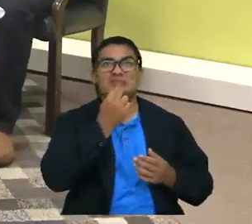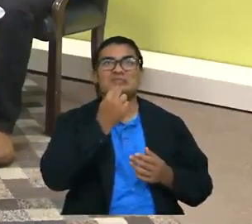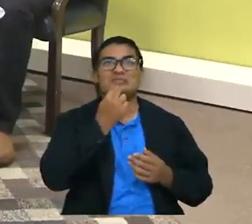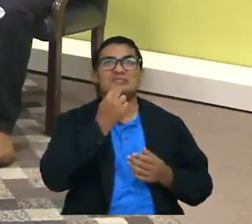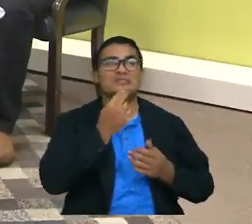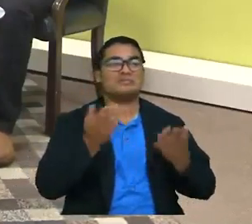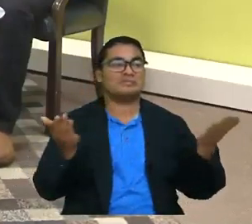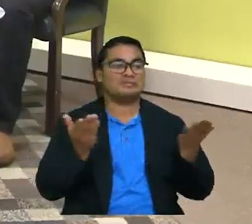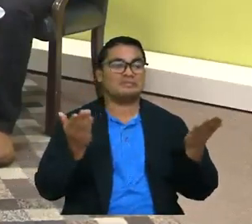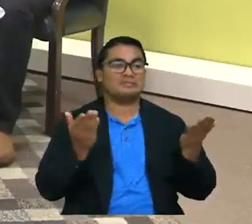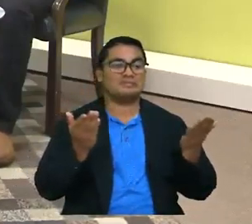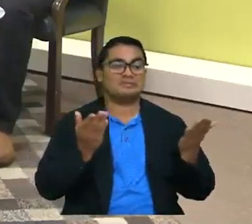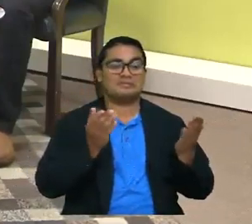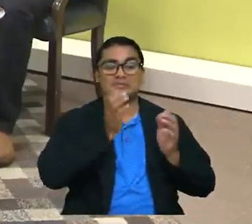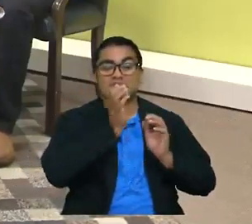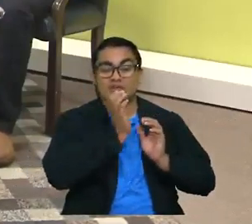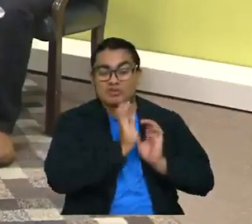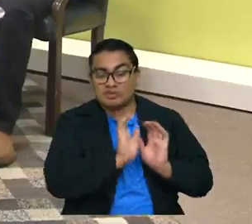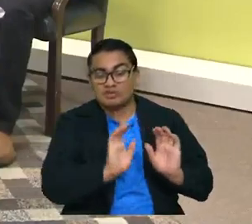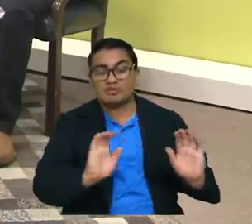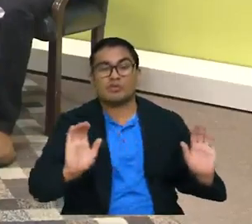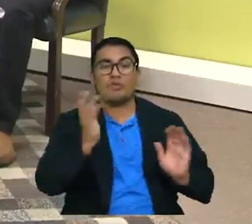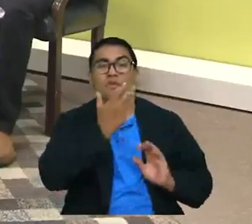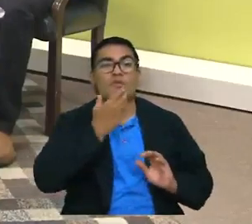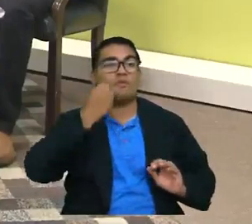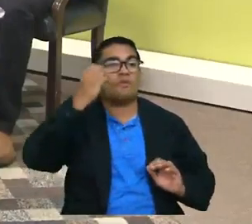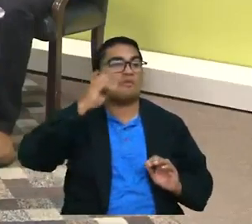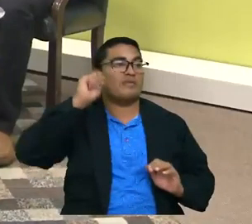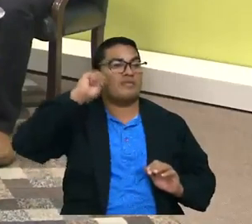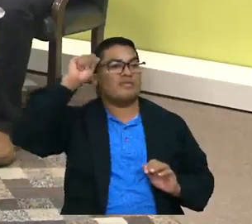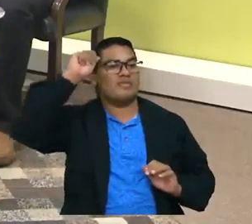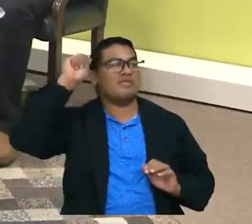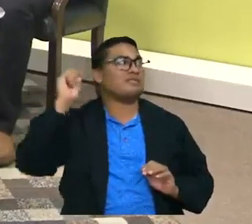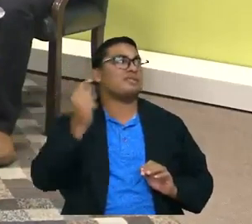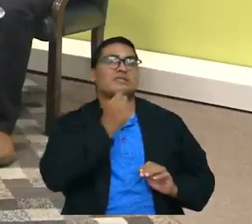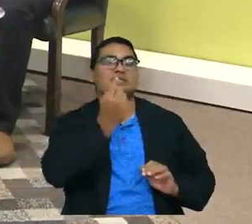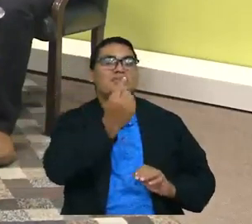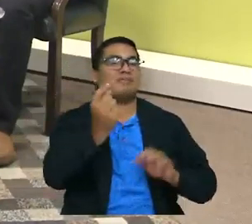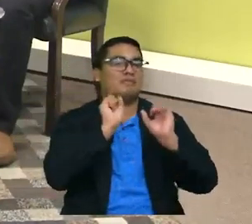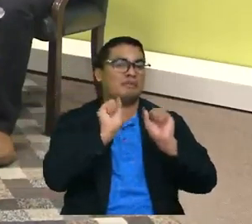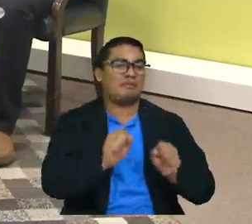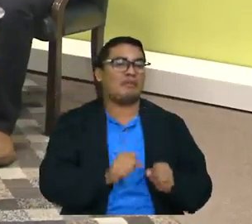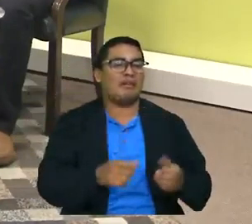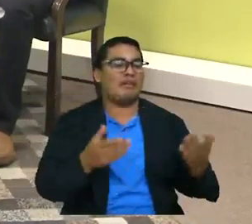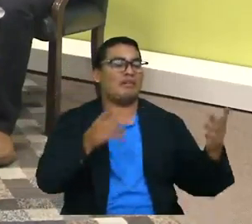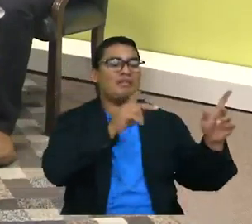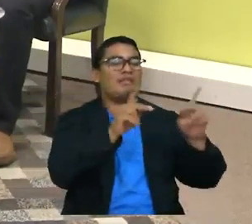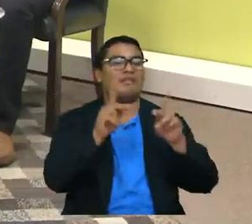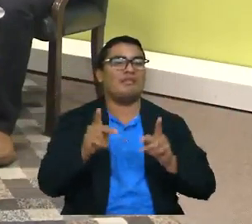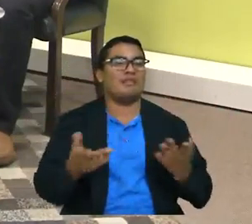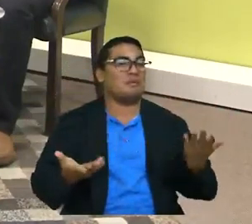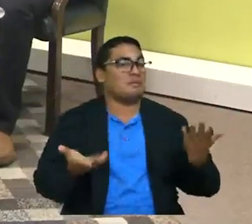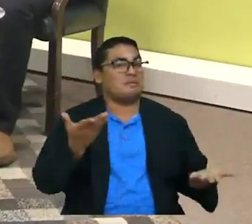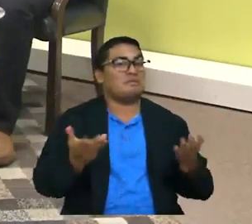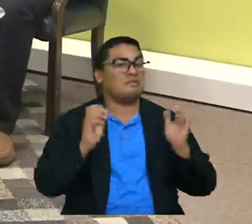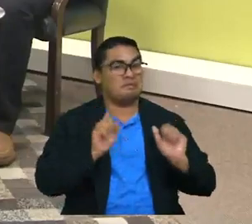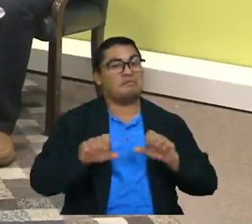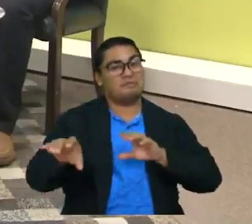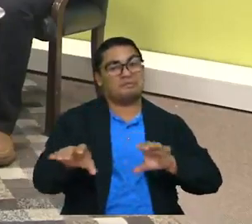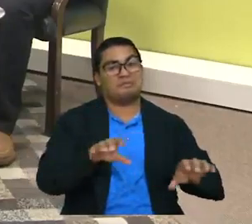¿Puede ser de niño, de joven, adulto? ¿Quiénes están más expuestos? ¿Algún grupo de personas por X o Y